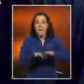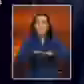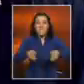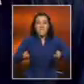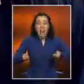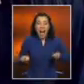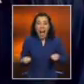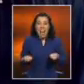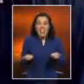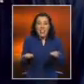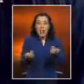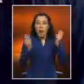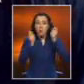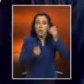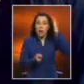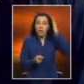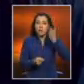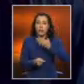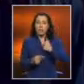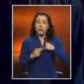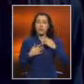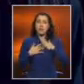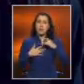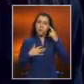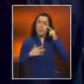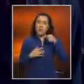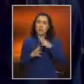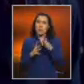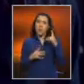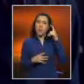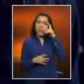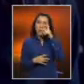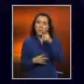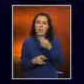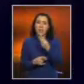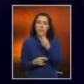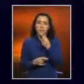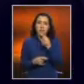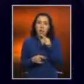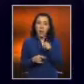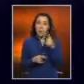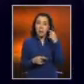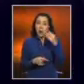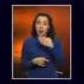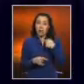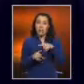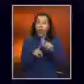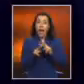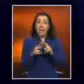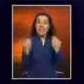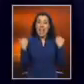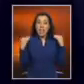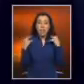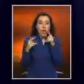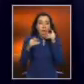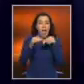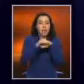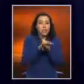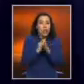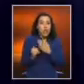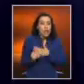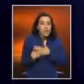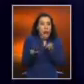cabeza. Igual para nosotros nos poníamos en el lugar de él y era bien difícil lo que pasaba a él. Y él, para no hacer educación física, se iba a esconder a los baños. O